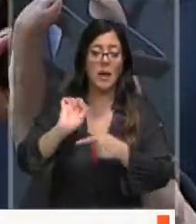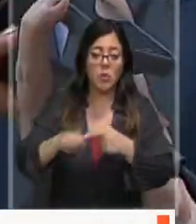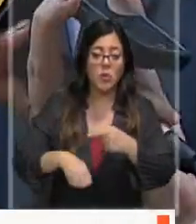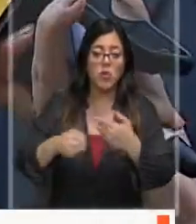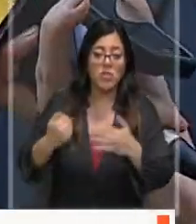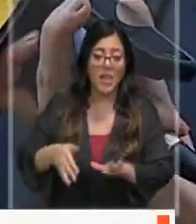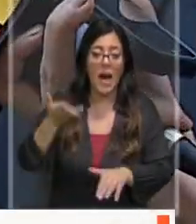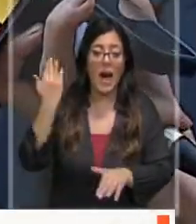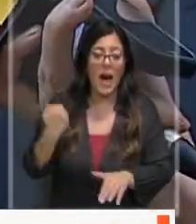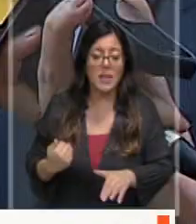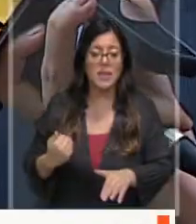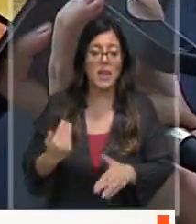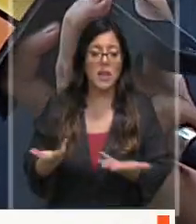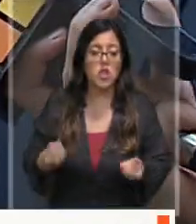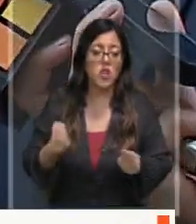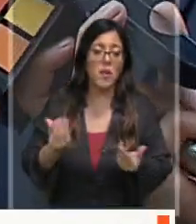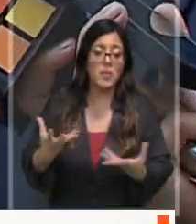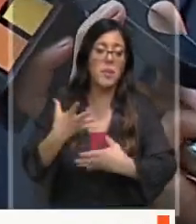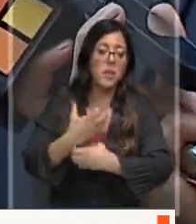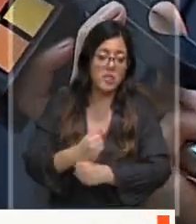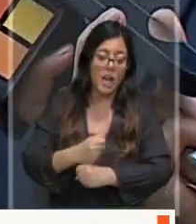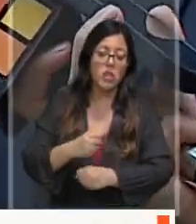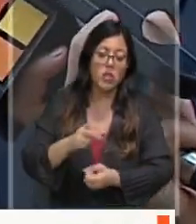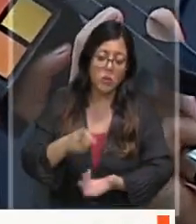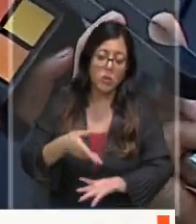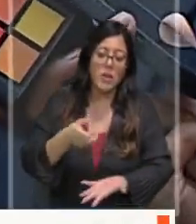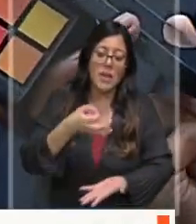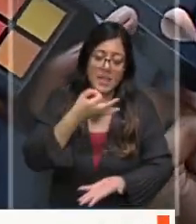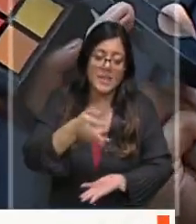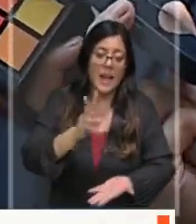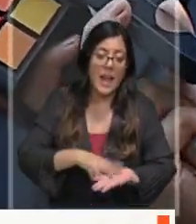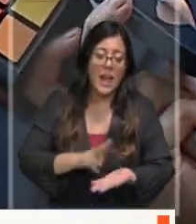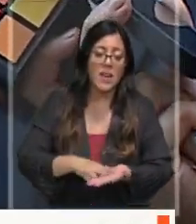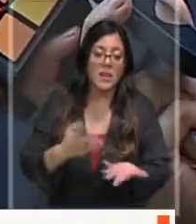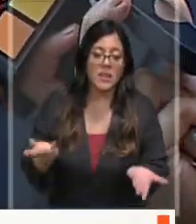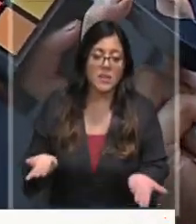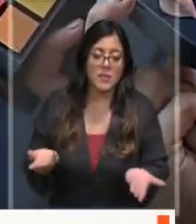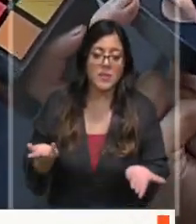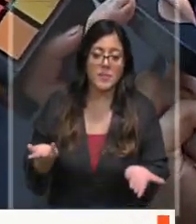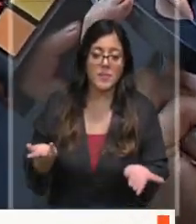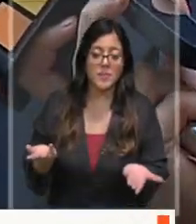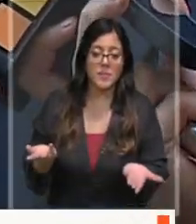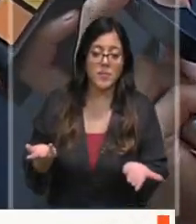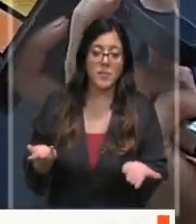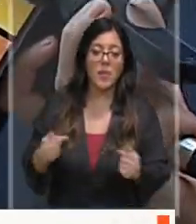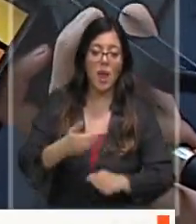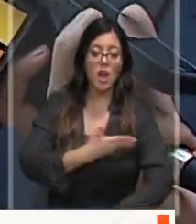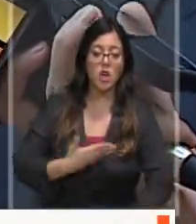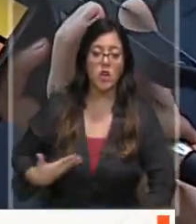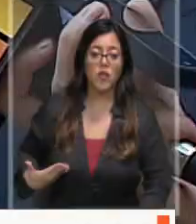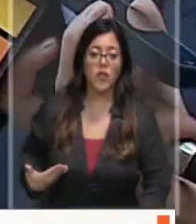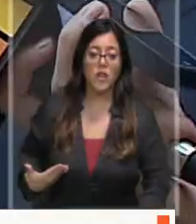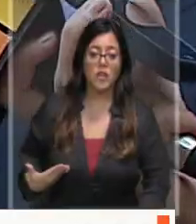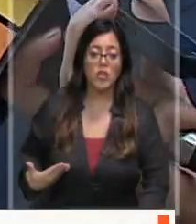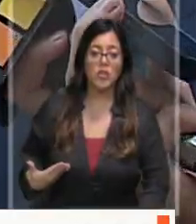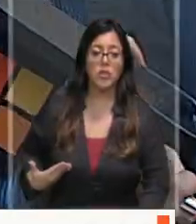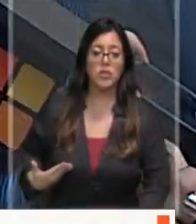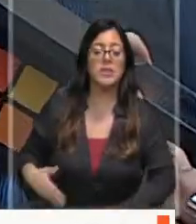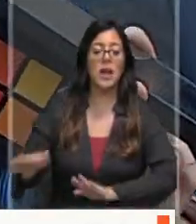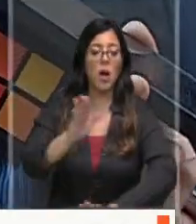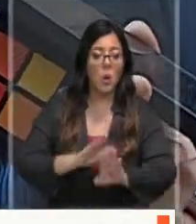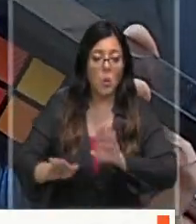Cámara, presionando también, seamos bien honestos, para que realmente el gobierno dé una señal de